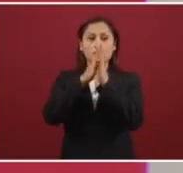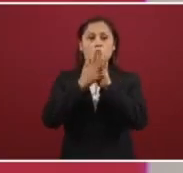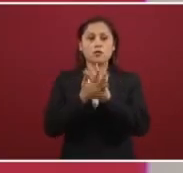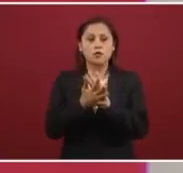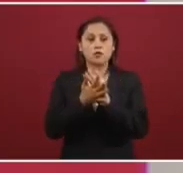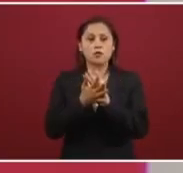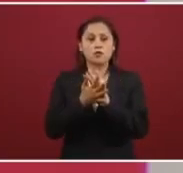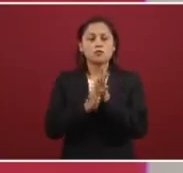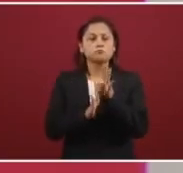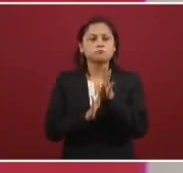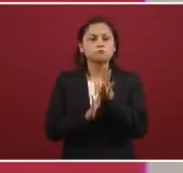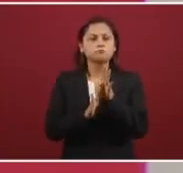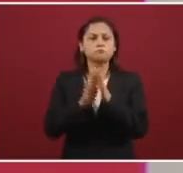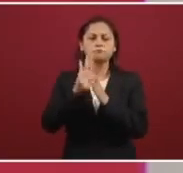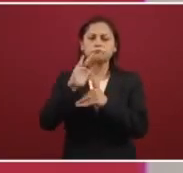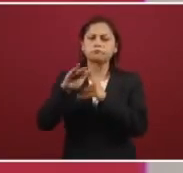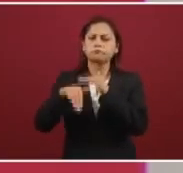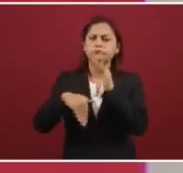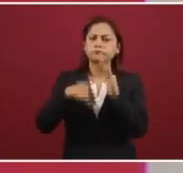en lo cultural,